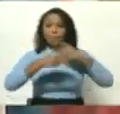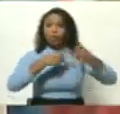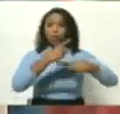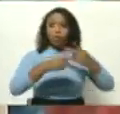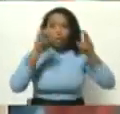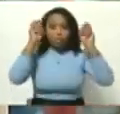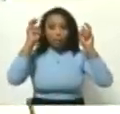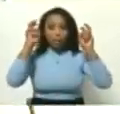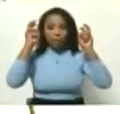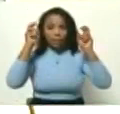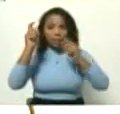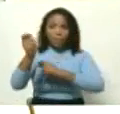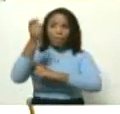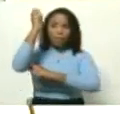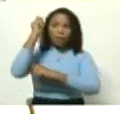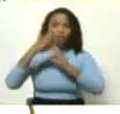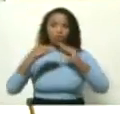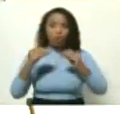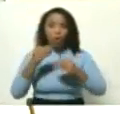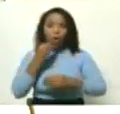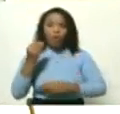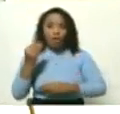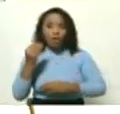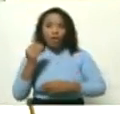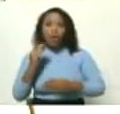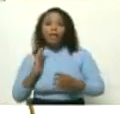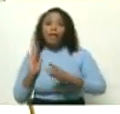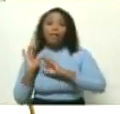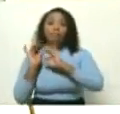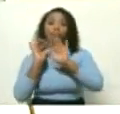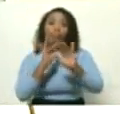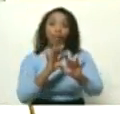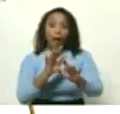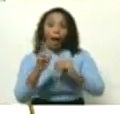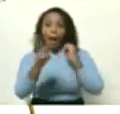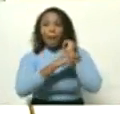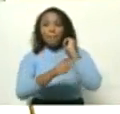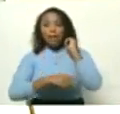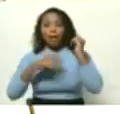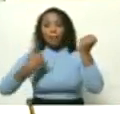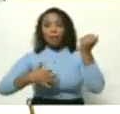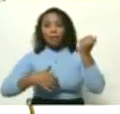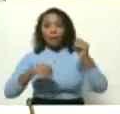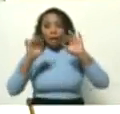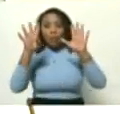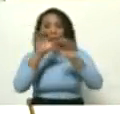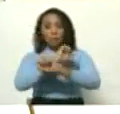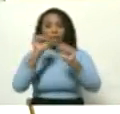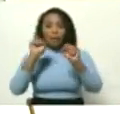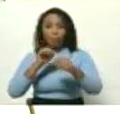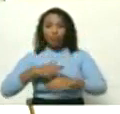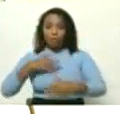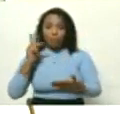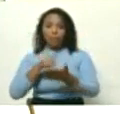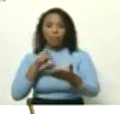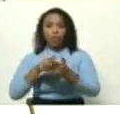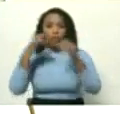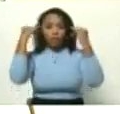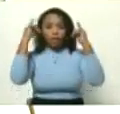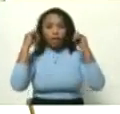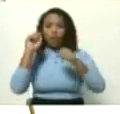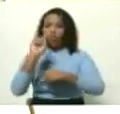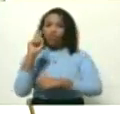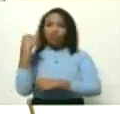tema del papagayo, todos los muchachos que se acerquen al Parque Ali Primera a partir de las 9 de la mañana podrán participar en este festival. No es